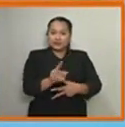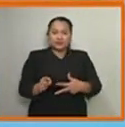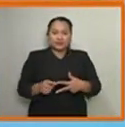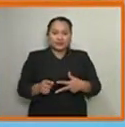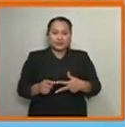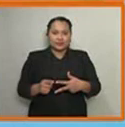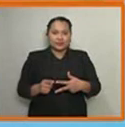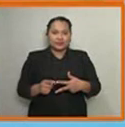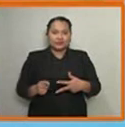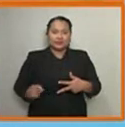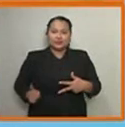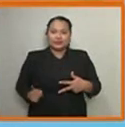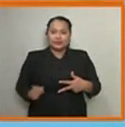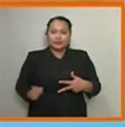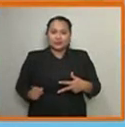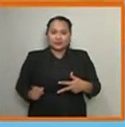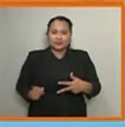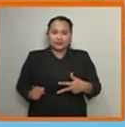ganador, atentos,